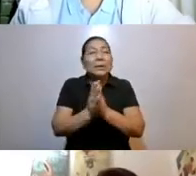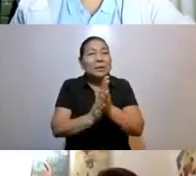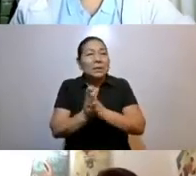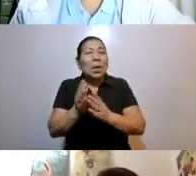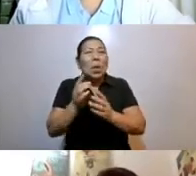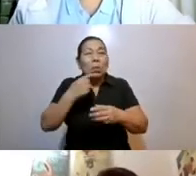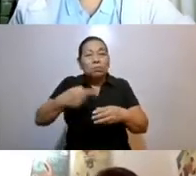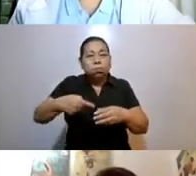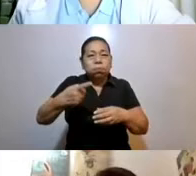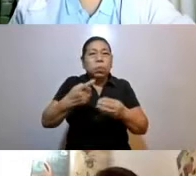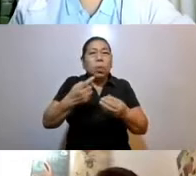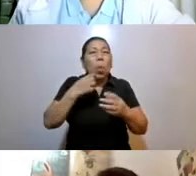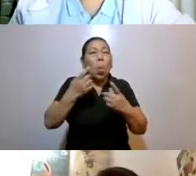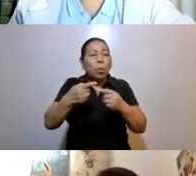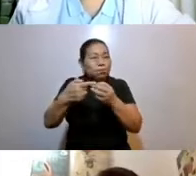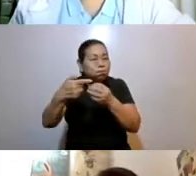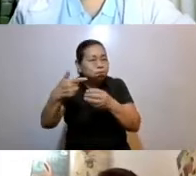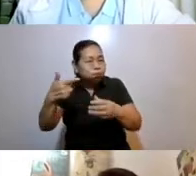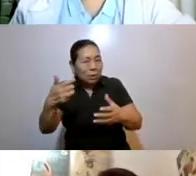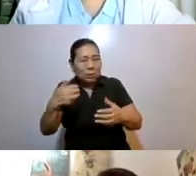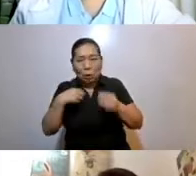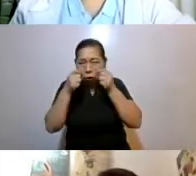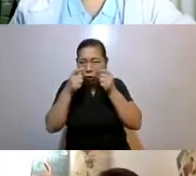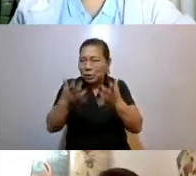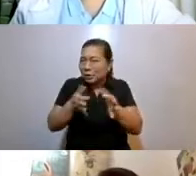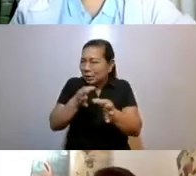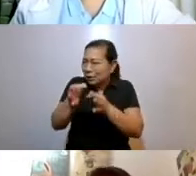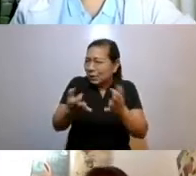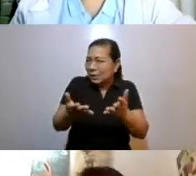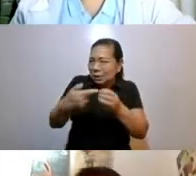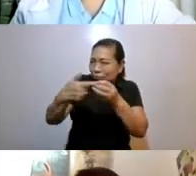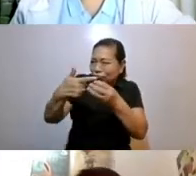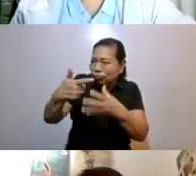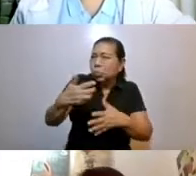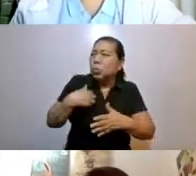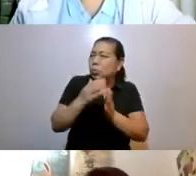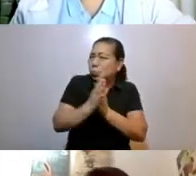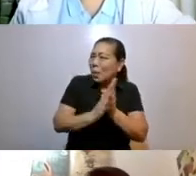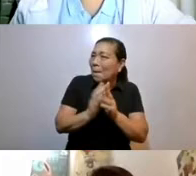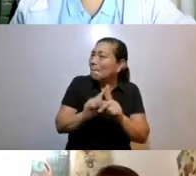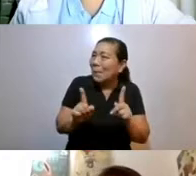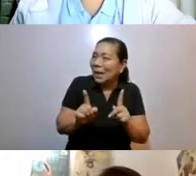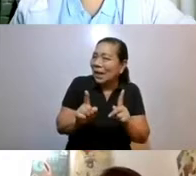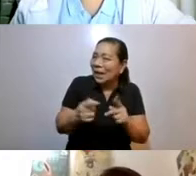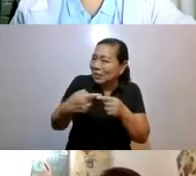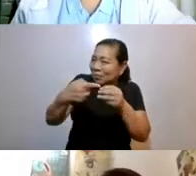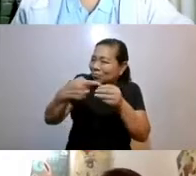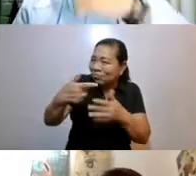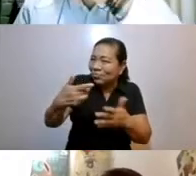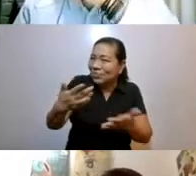orgasmo con la eyaculación. Nosotros hemos aprendido a que la eyaculación nos da placer, pero la eyaculación más bien